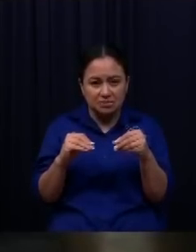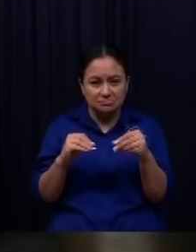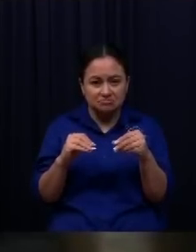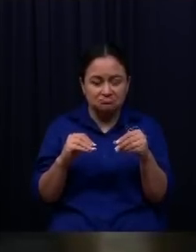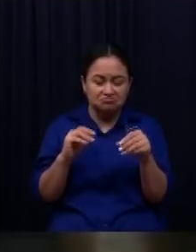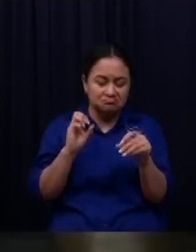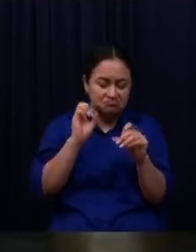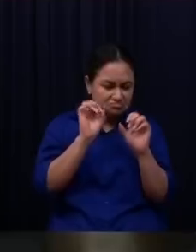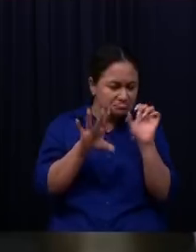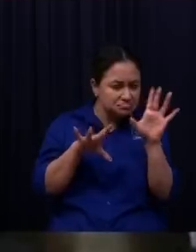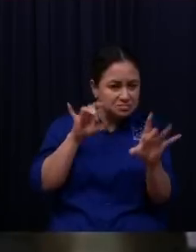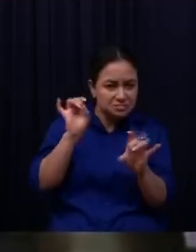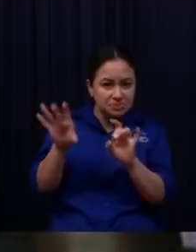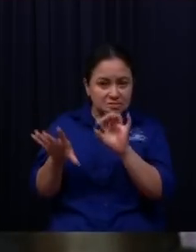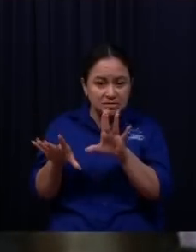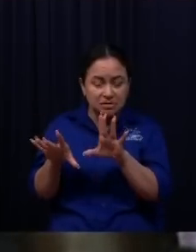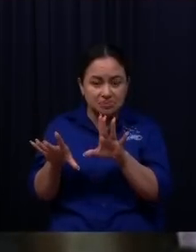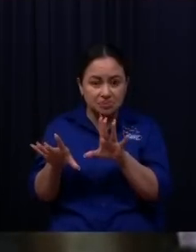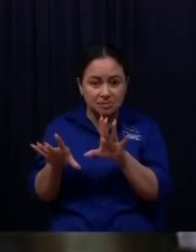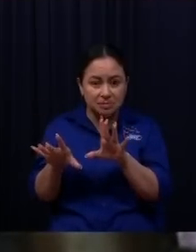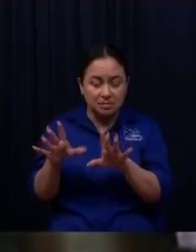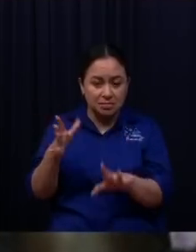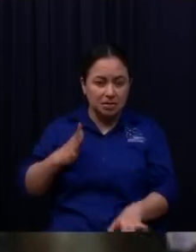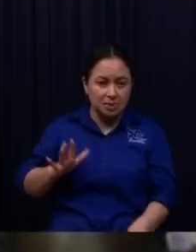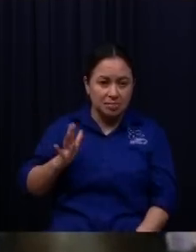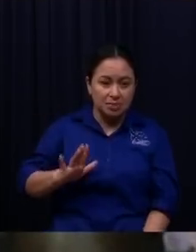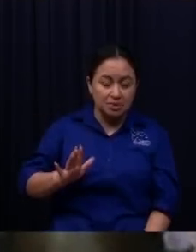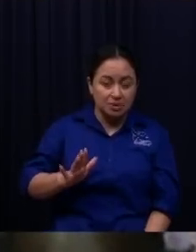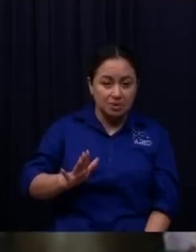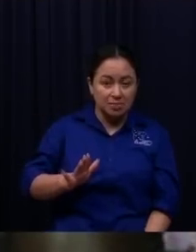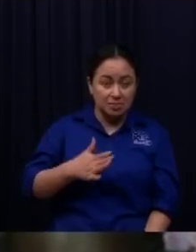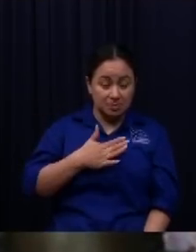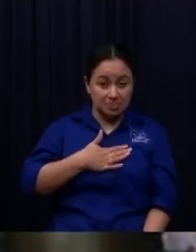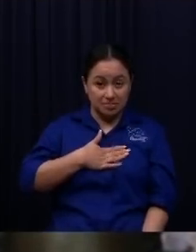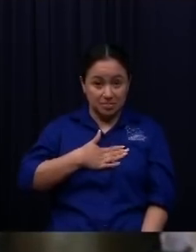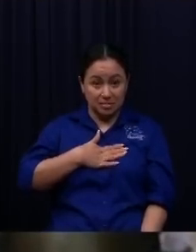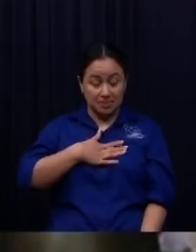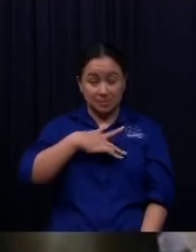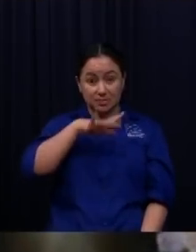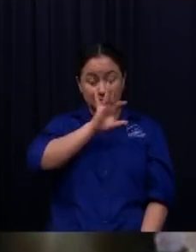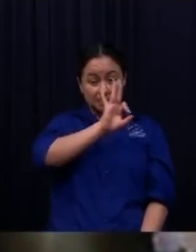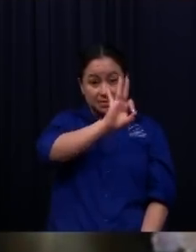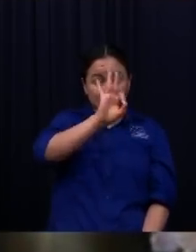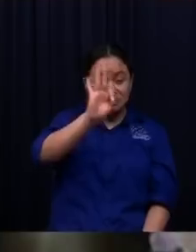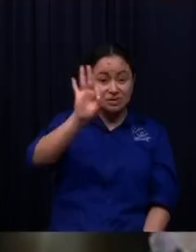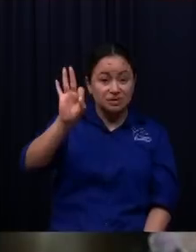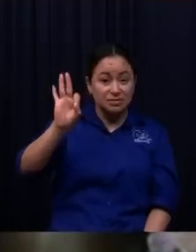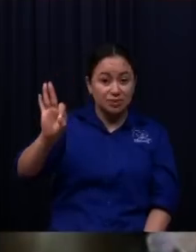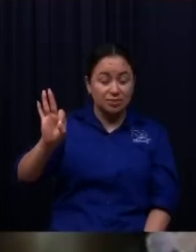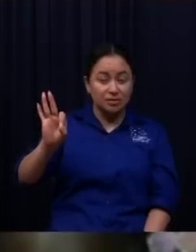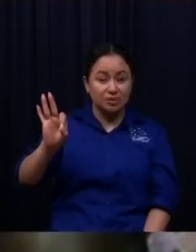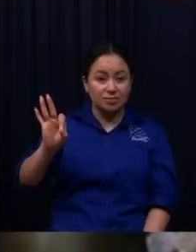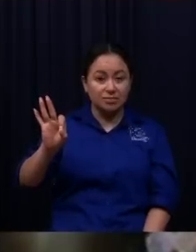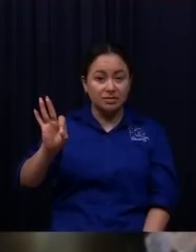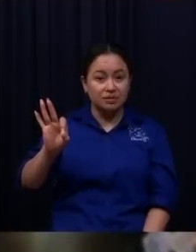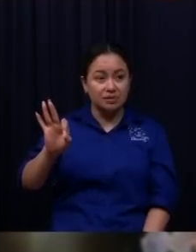mi pastor, una oportunidad que estaba predicando acerca de que no todo,